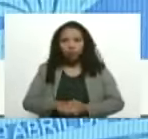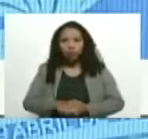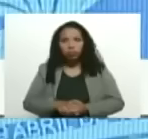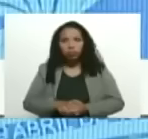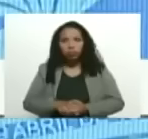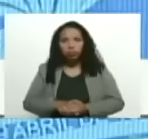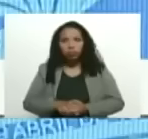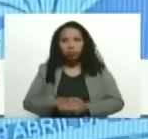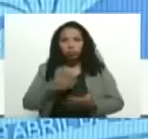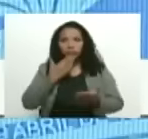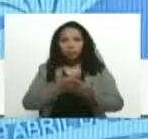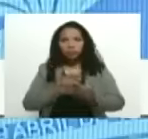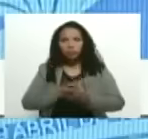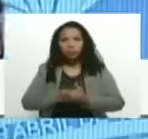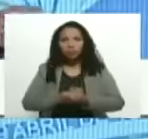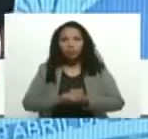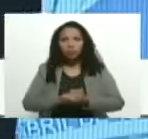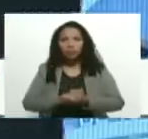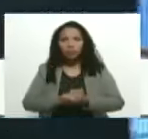Gracias.